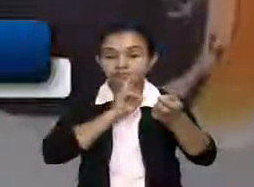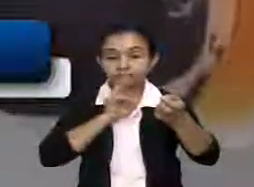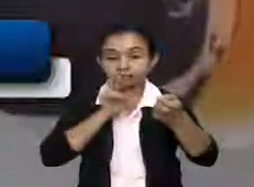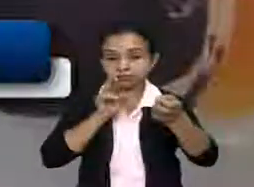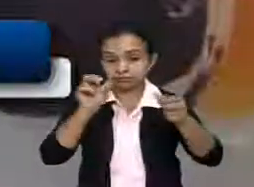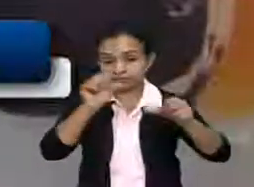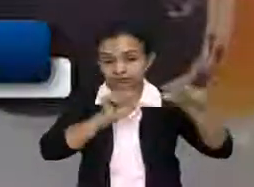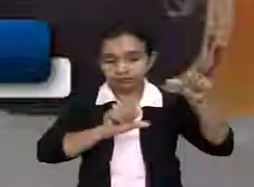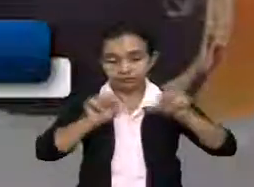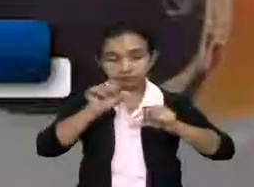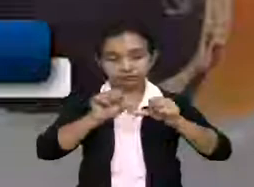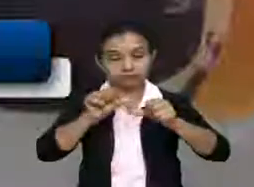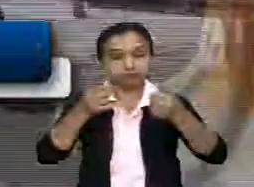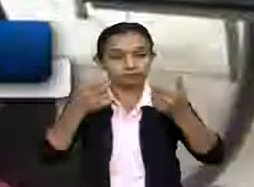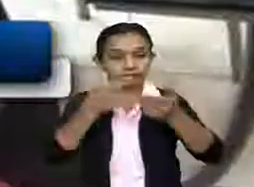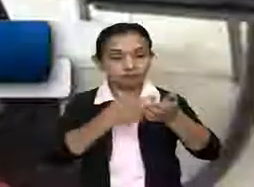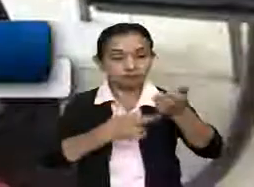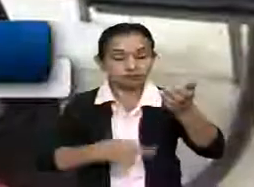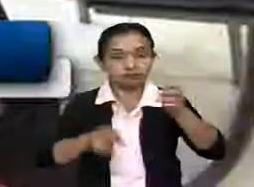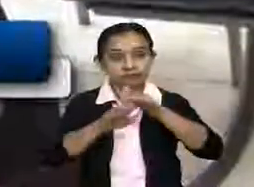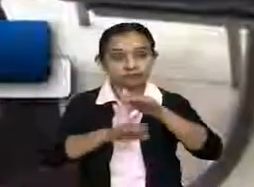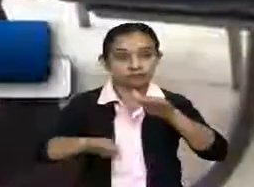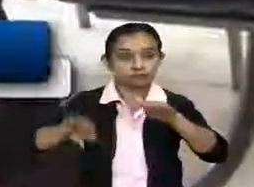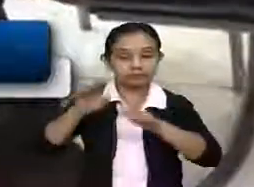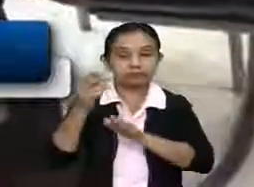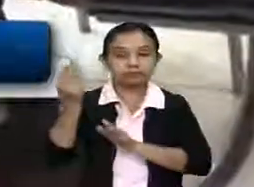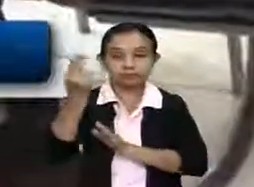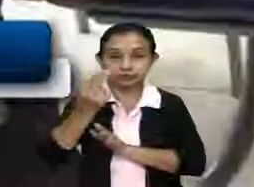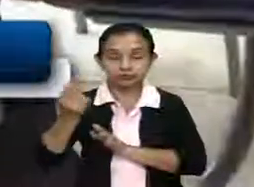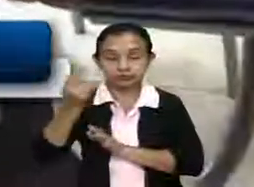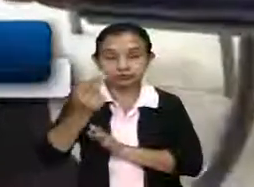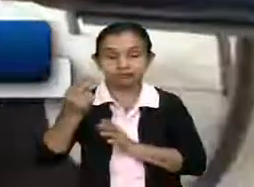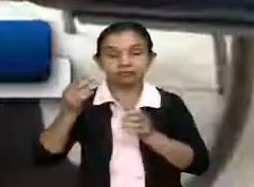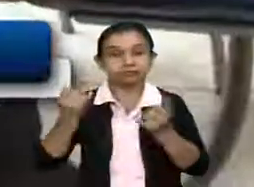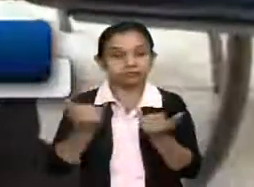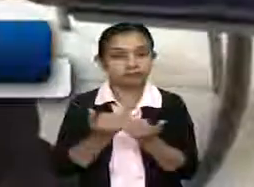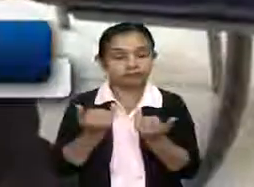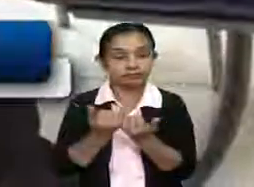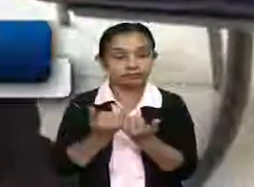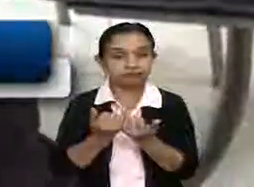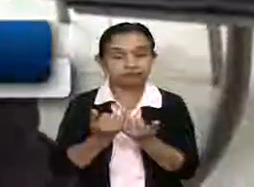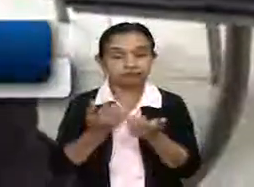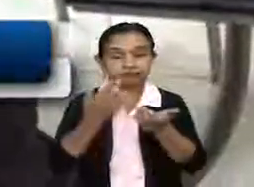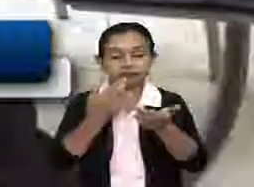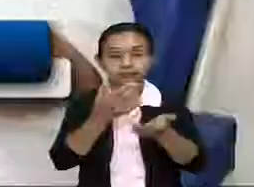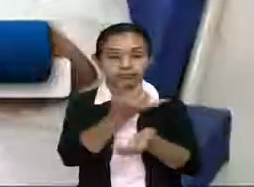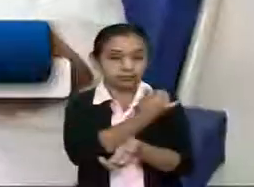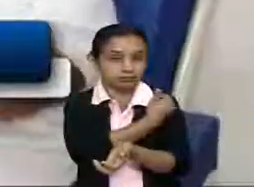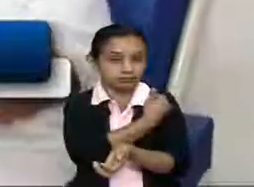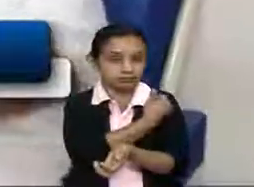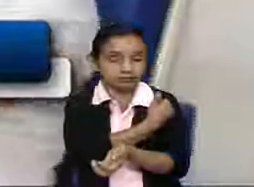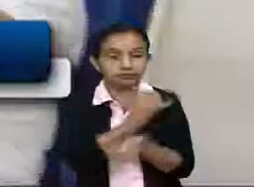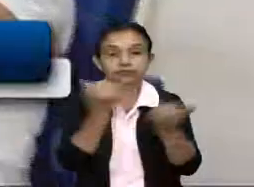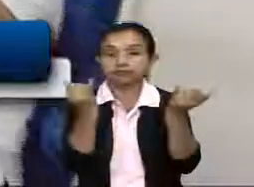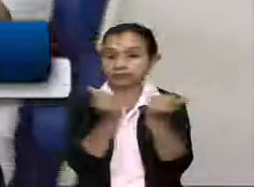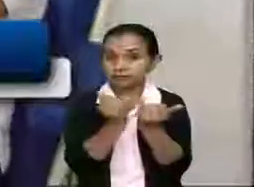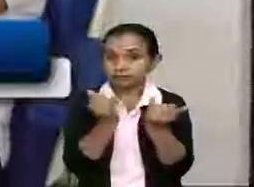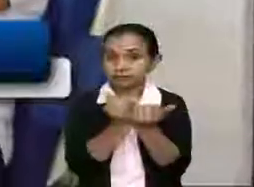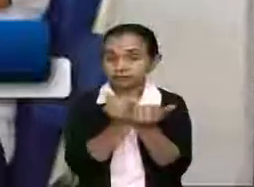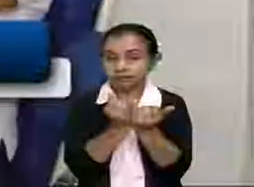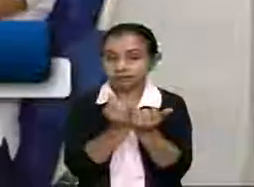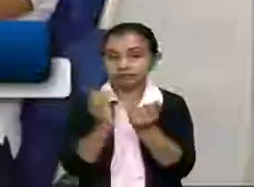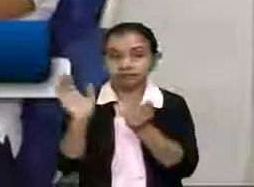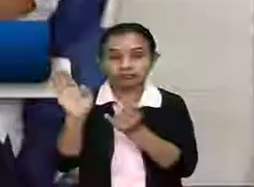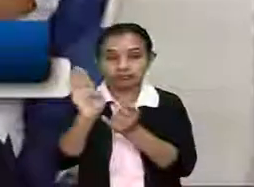el producto sanguíneo más utilizado en almas transfundido a nivel de hospitales y también tenemos los